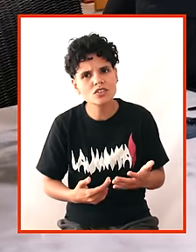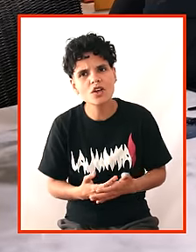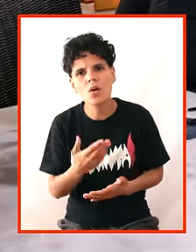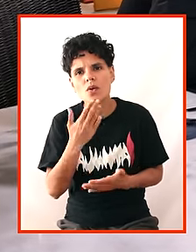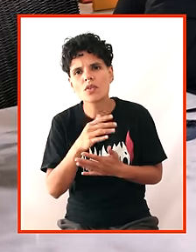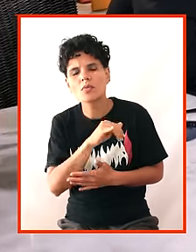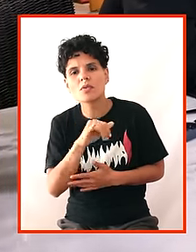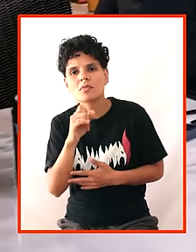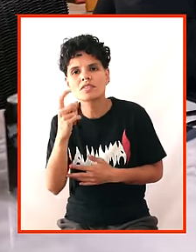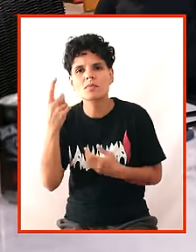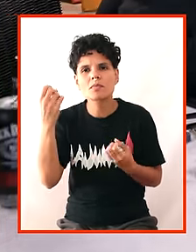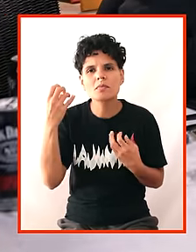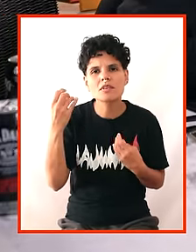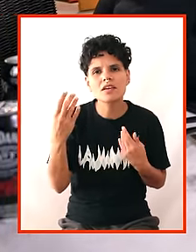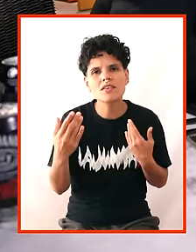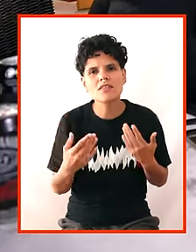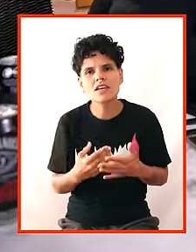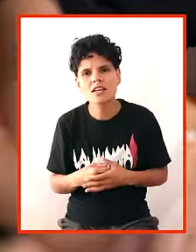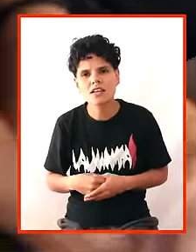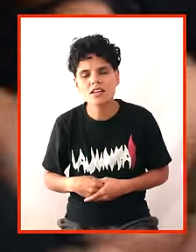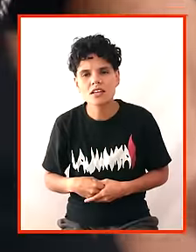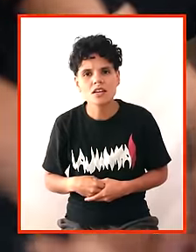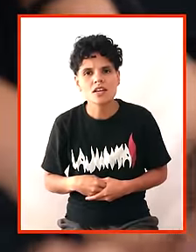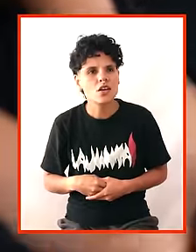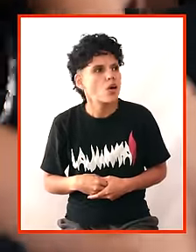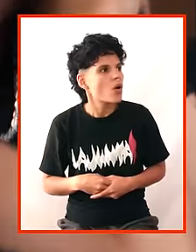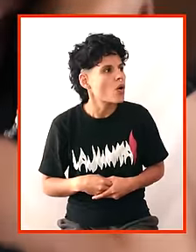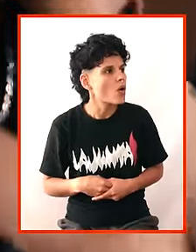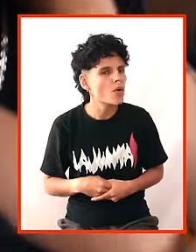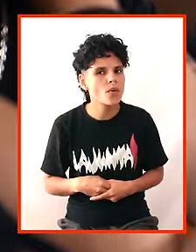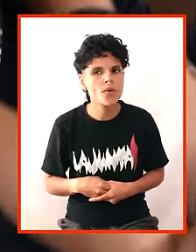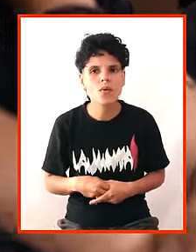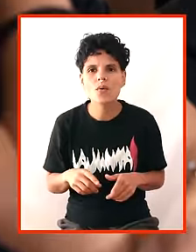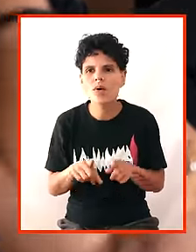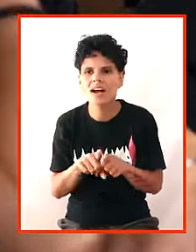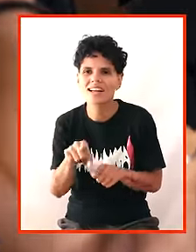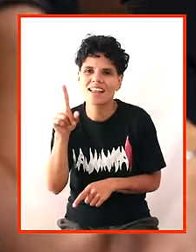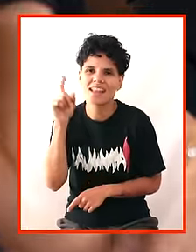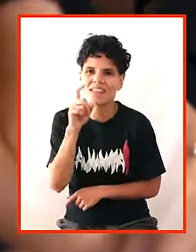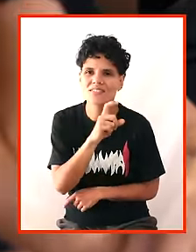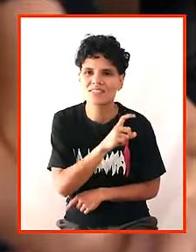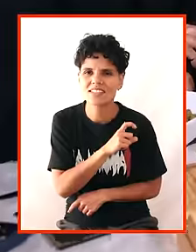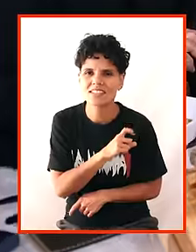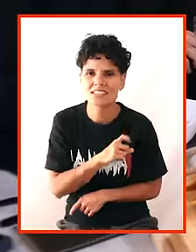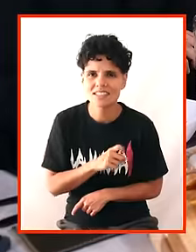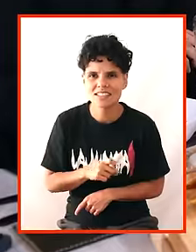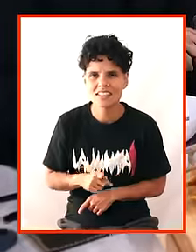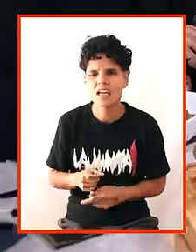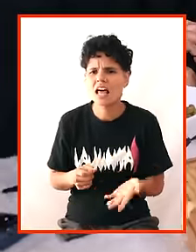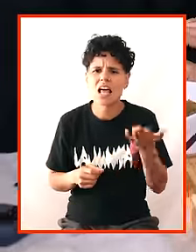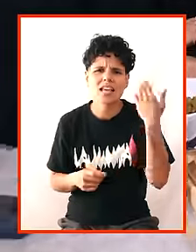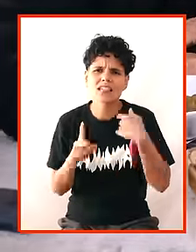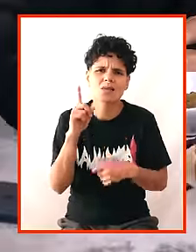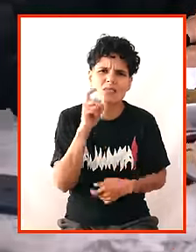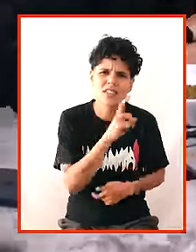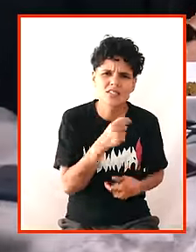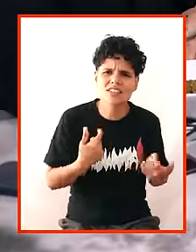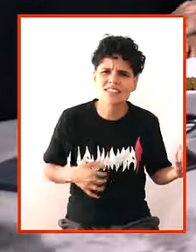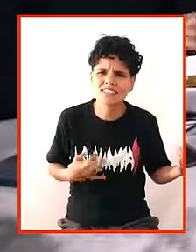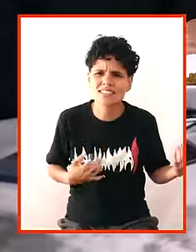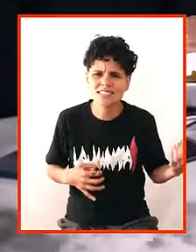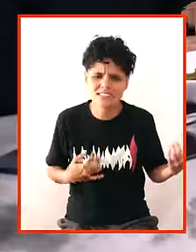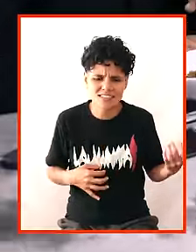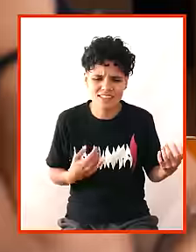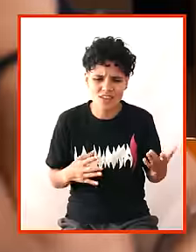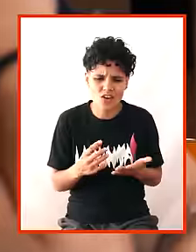completamente. Y era difícil. Siempre es del mito. Maestro, por favor. Siempre el mito era como que era súper difícil tocar a Silvio, de verdad. Sí, era sí, o sea,